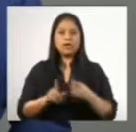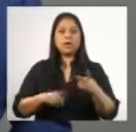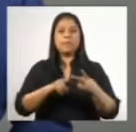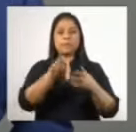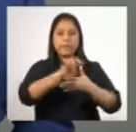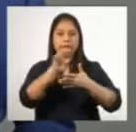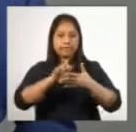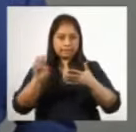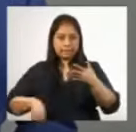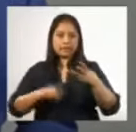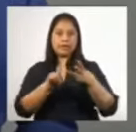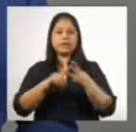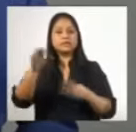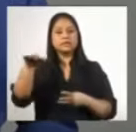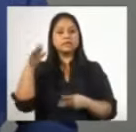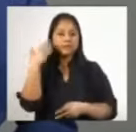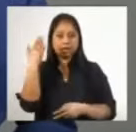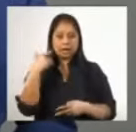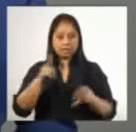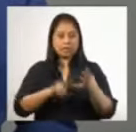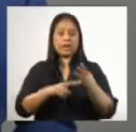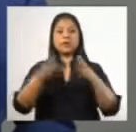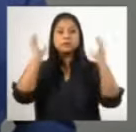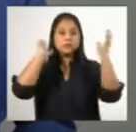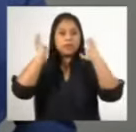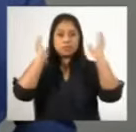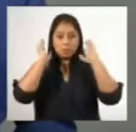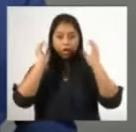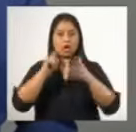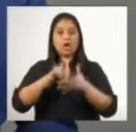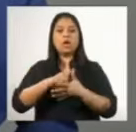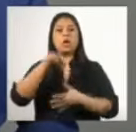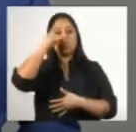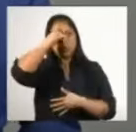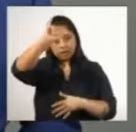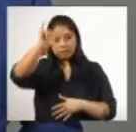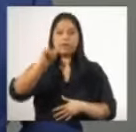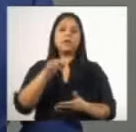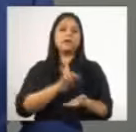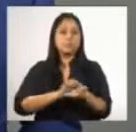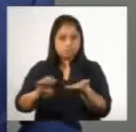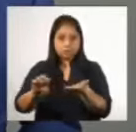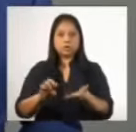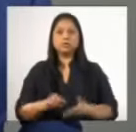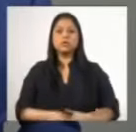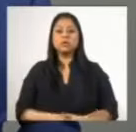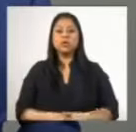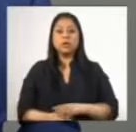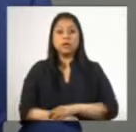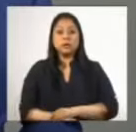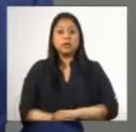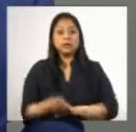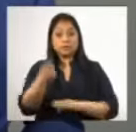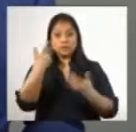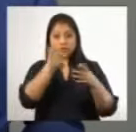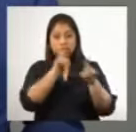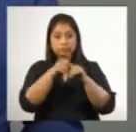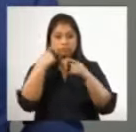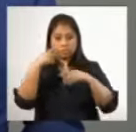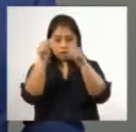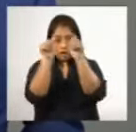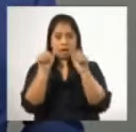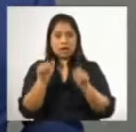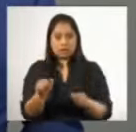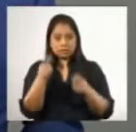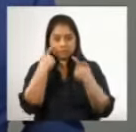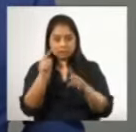Petén, Zacapa, Chiquimula, Jutiapa y El Progreso, que bajo el análisis realizado